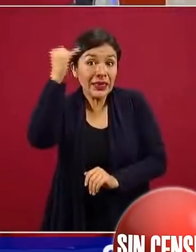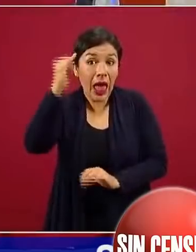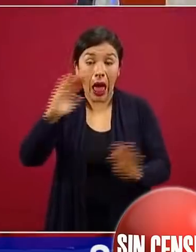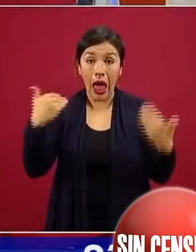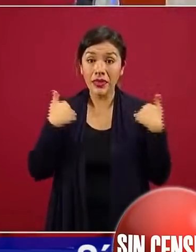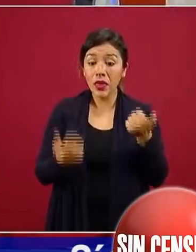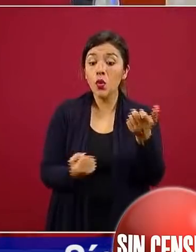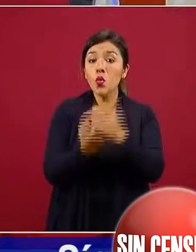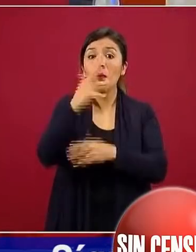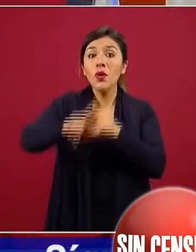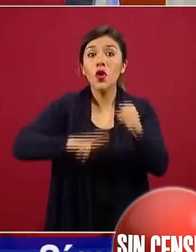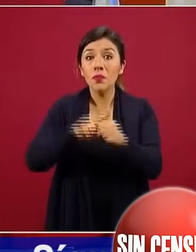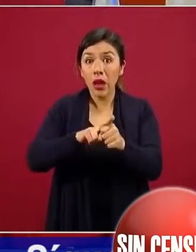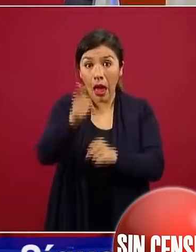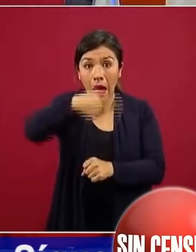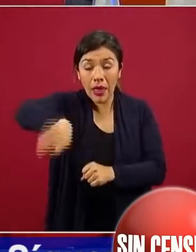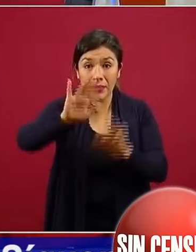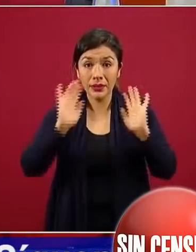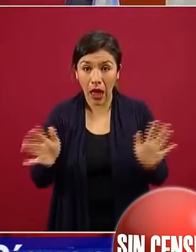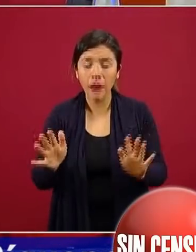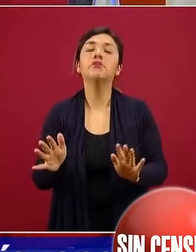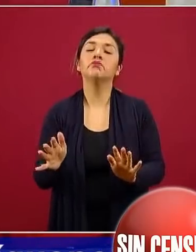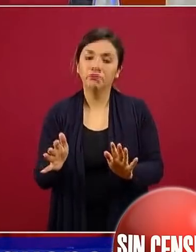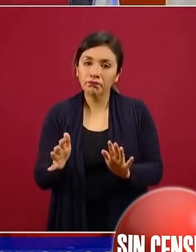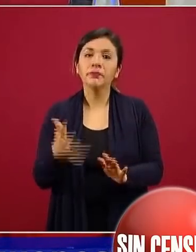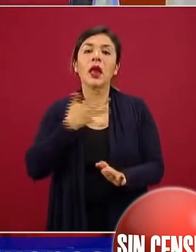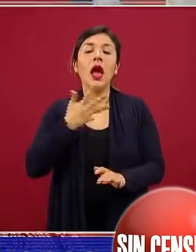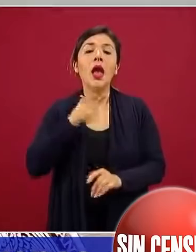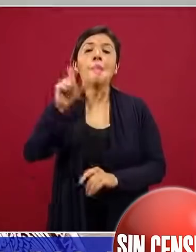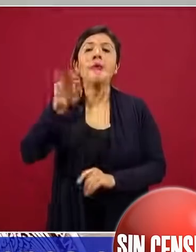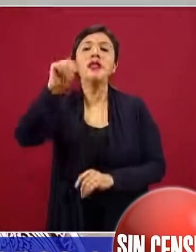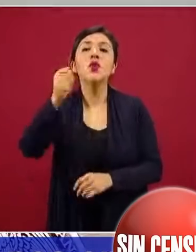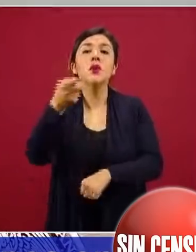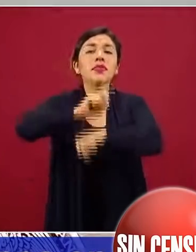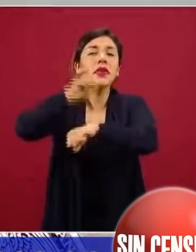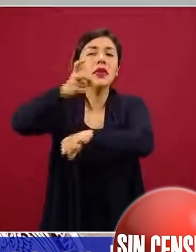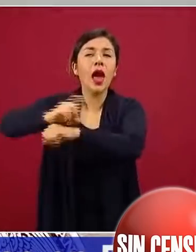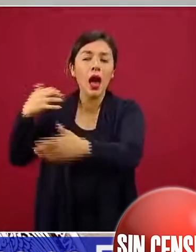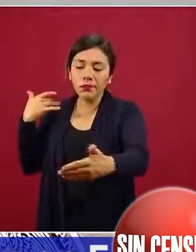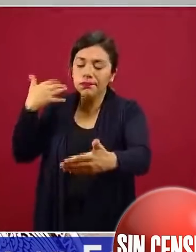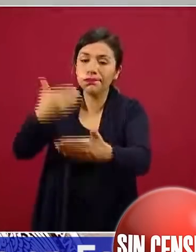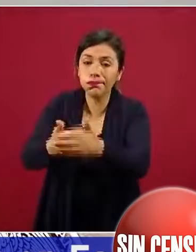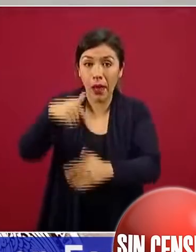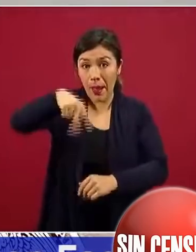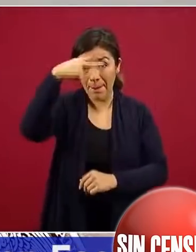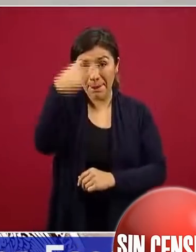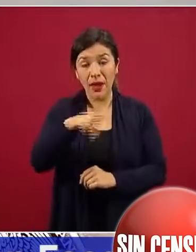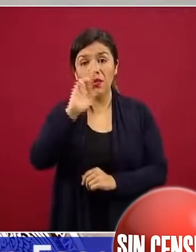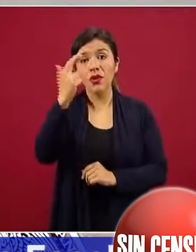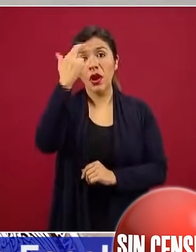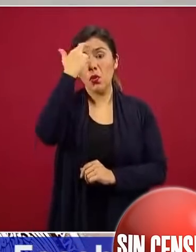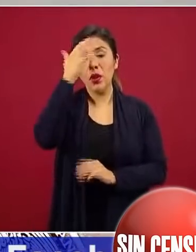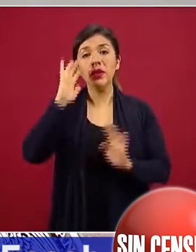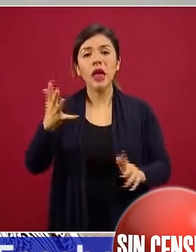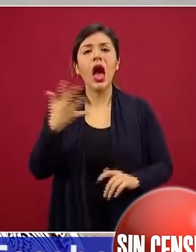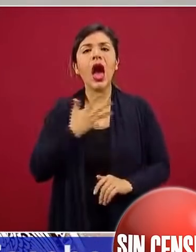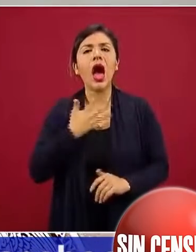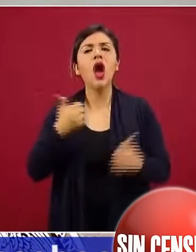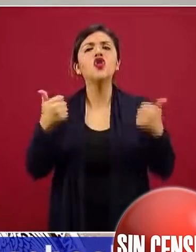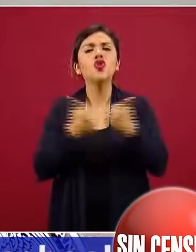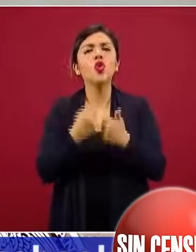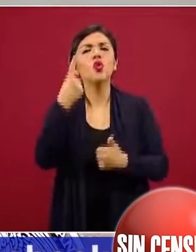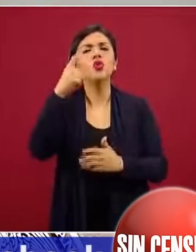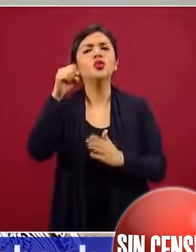la nueva normalidad, llevamos 29 días en ello y en México, recordamos, lo hemos hecho a través de